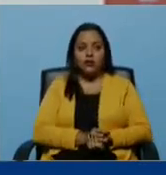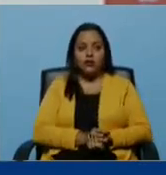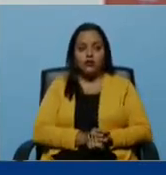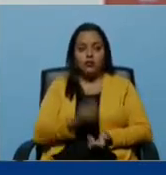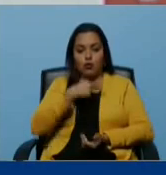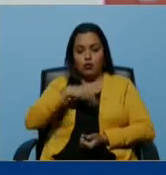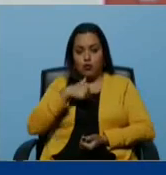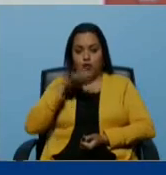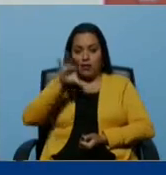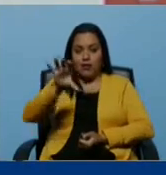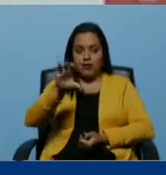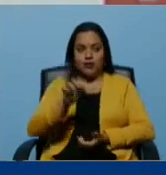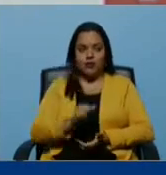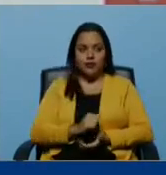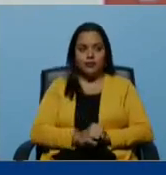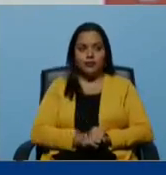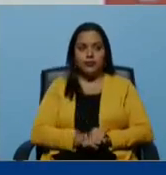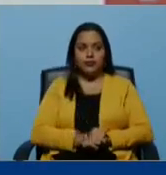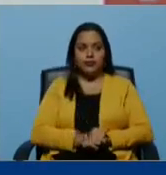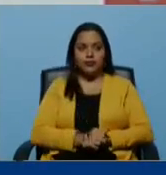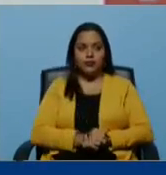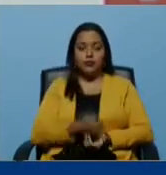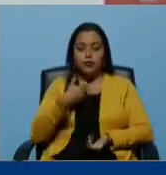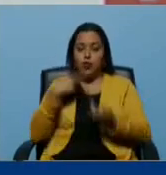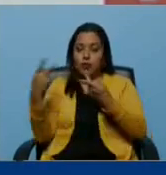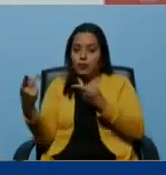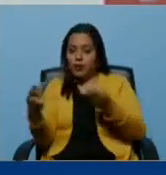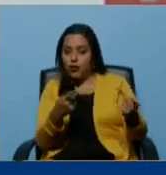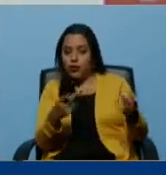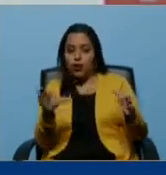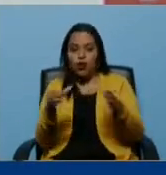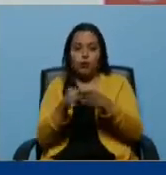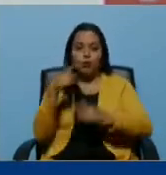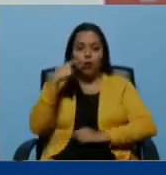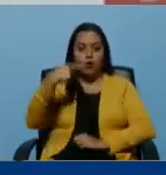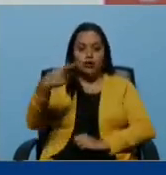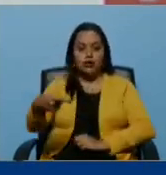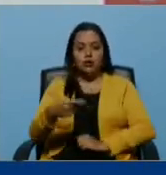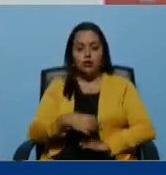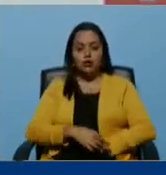nuestro país. Yo convoco a la gran política.